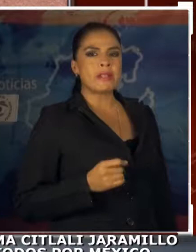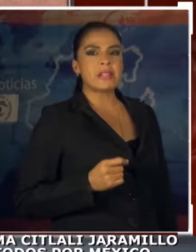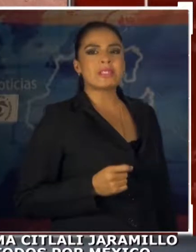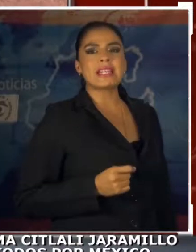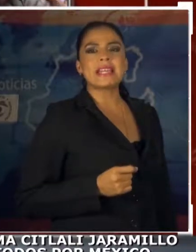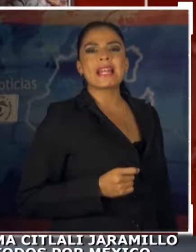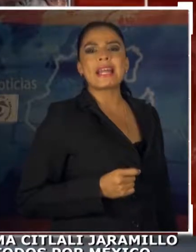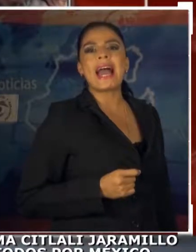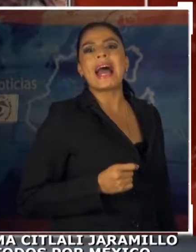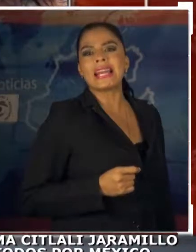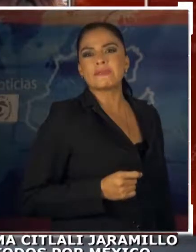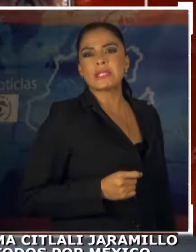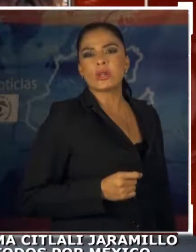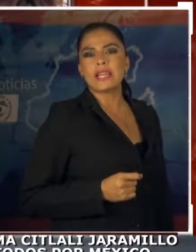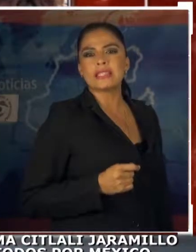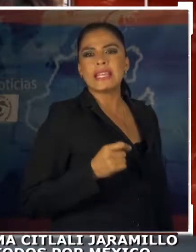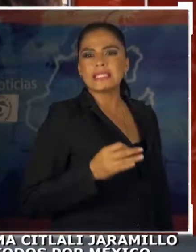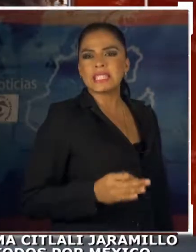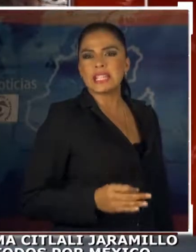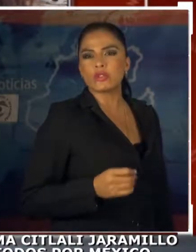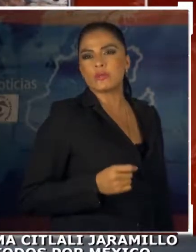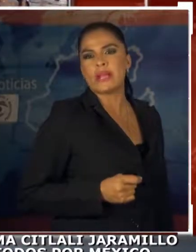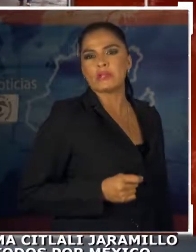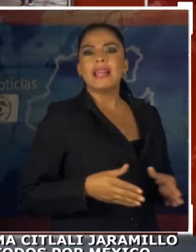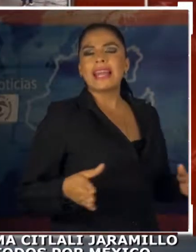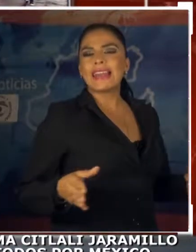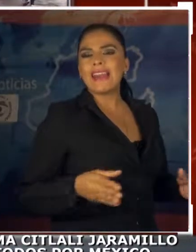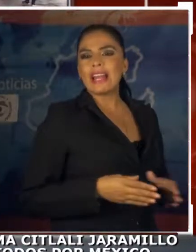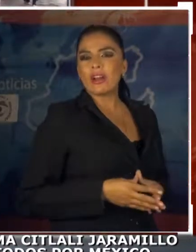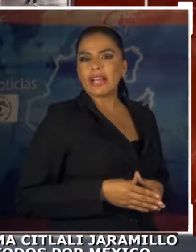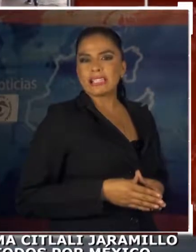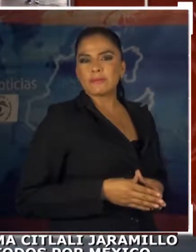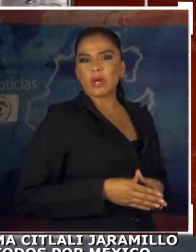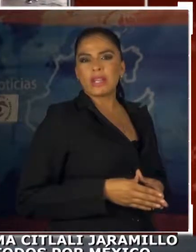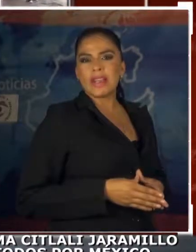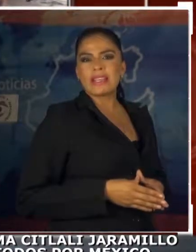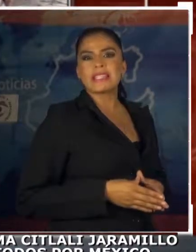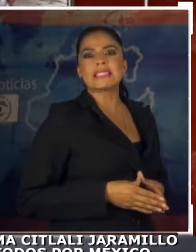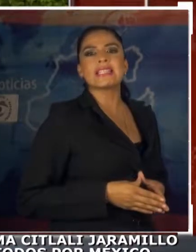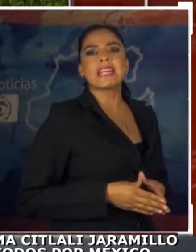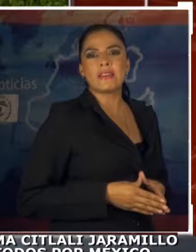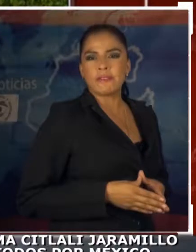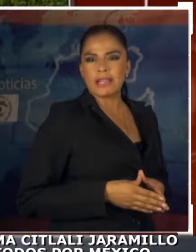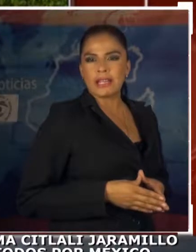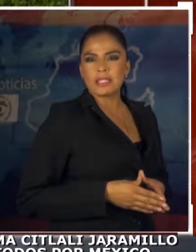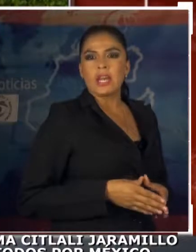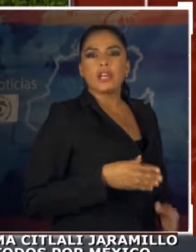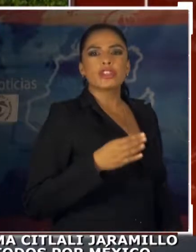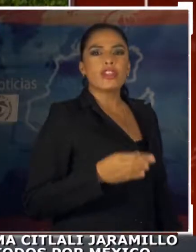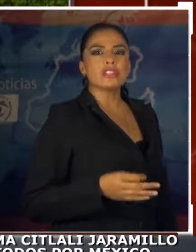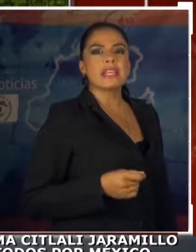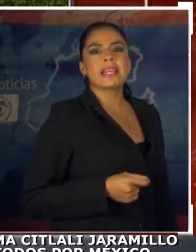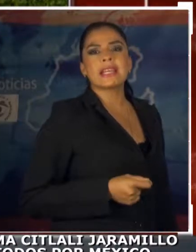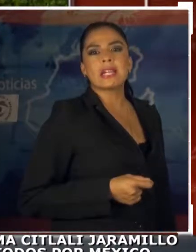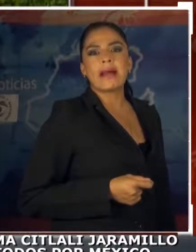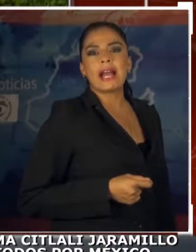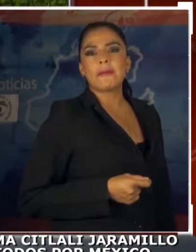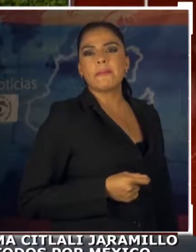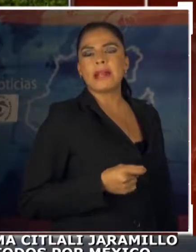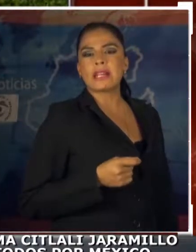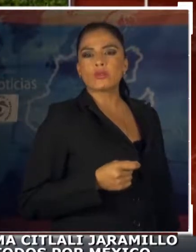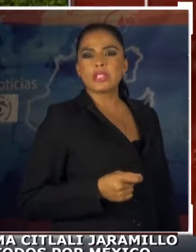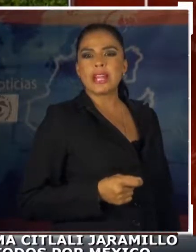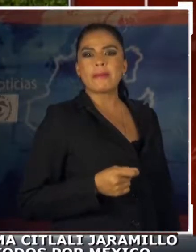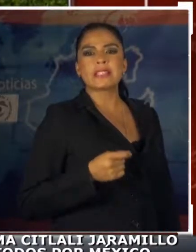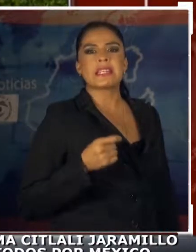le han permitido estar cercana a las personas y estrechar sus manos. Le queda claro que las prioridades están ya definidas. Todos tienen que